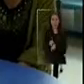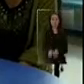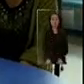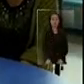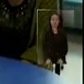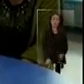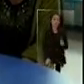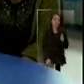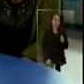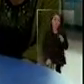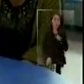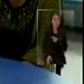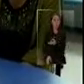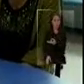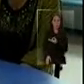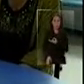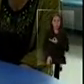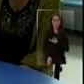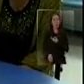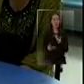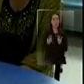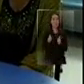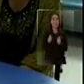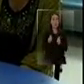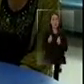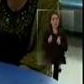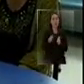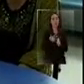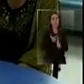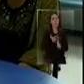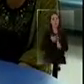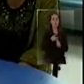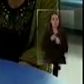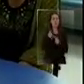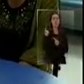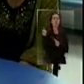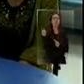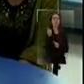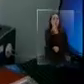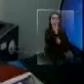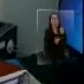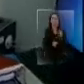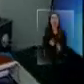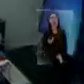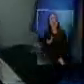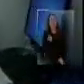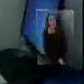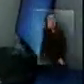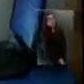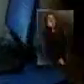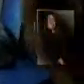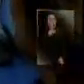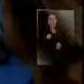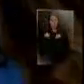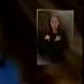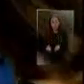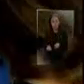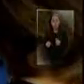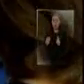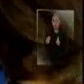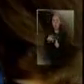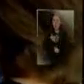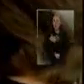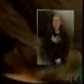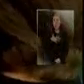usted me está contando es un temor bien universal. ¿De general? Ya. Hoy día incluso el temor